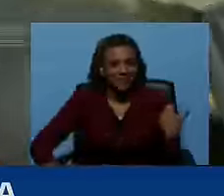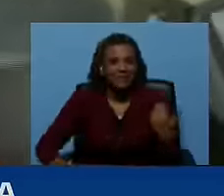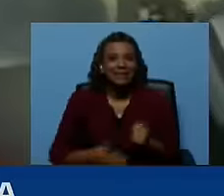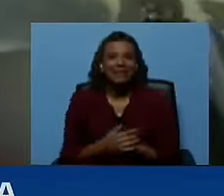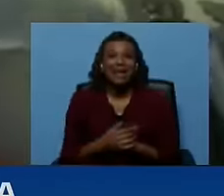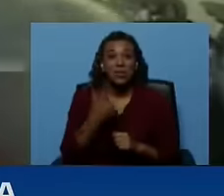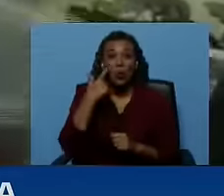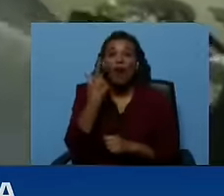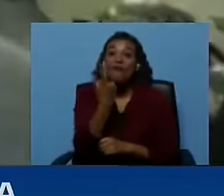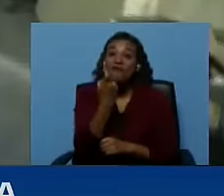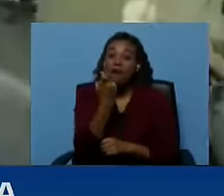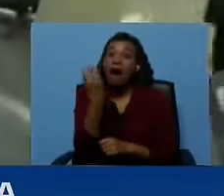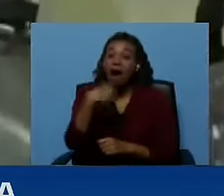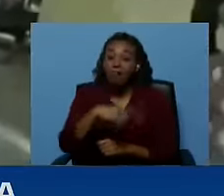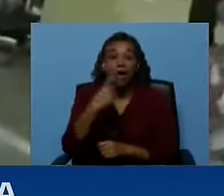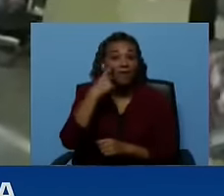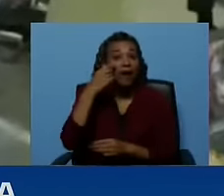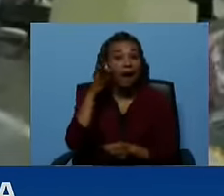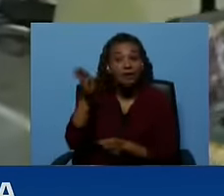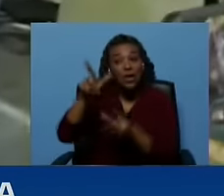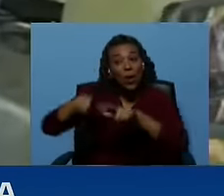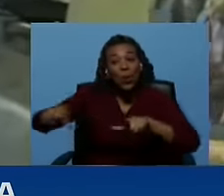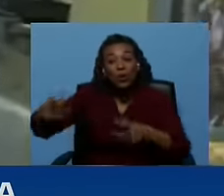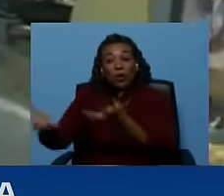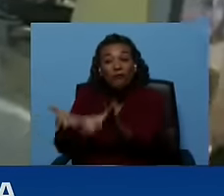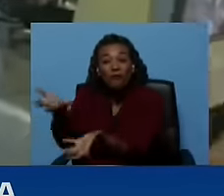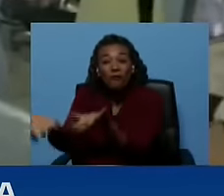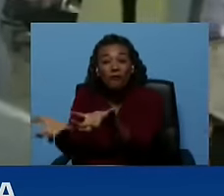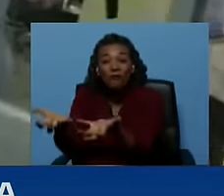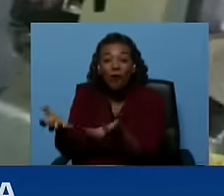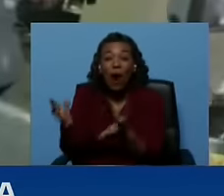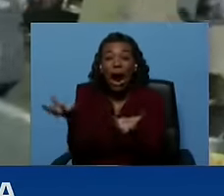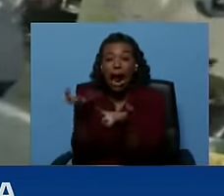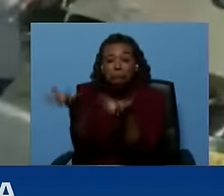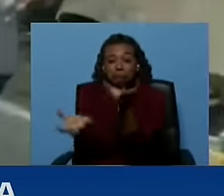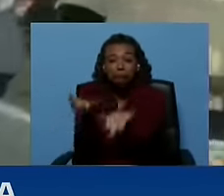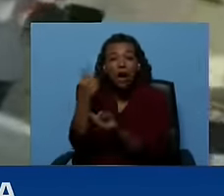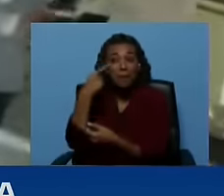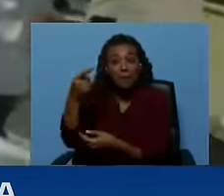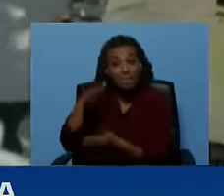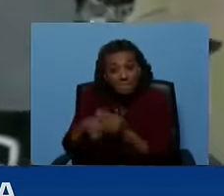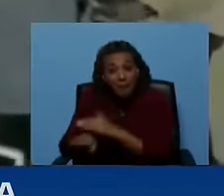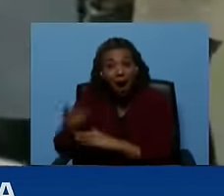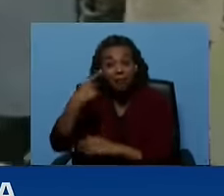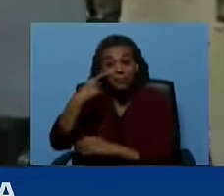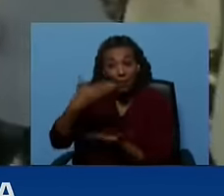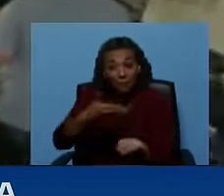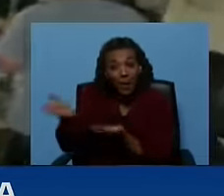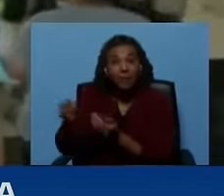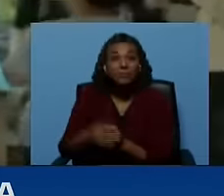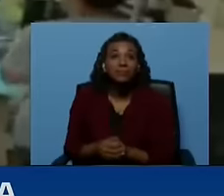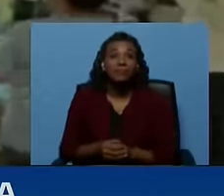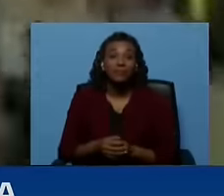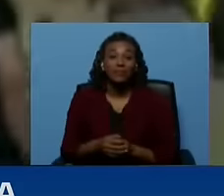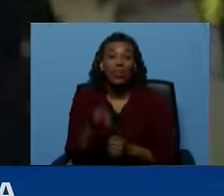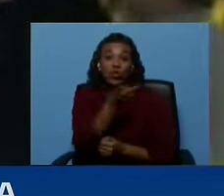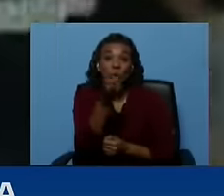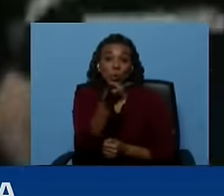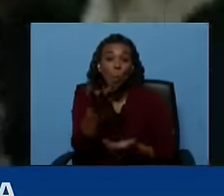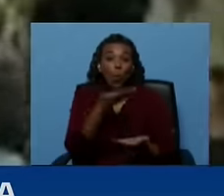eso todavía está crudo allá mire si quiere pase para allá para que vea Si quiere pase para que vea están preparando